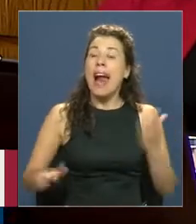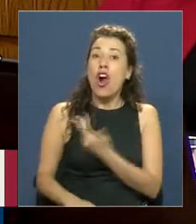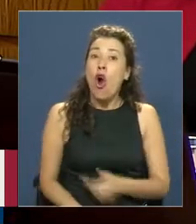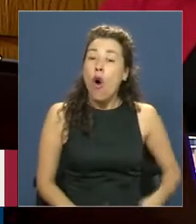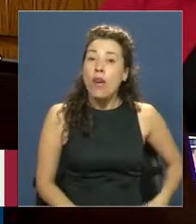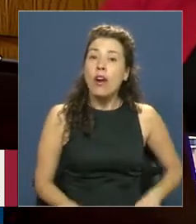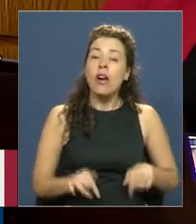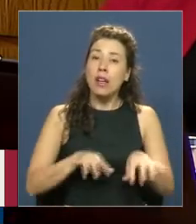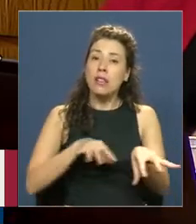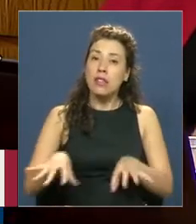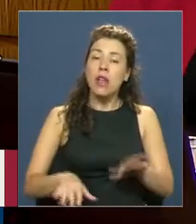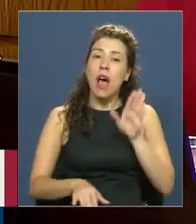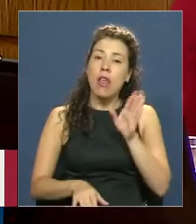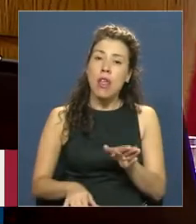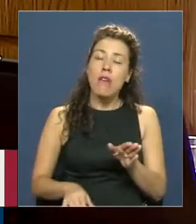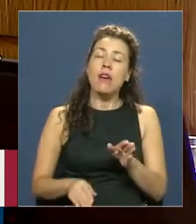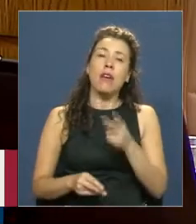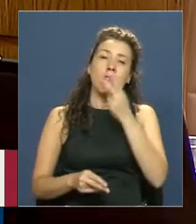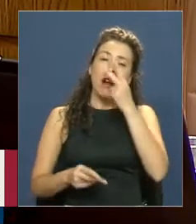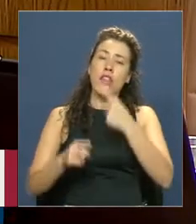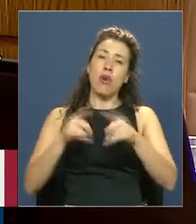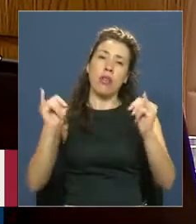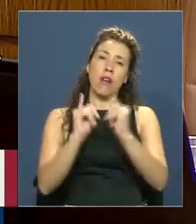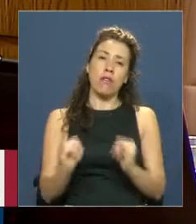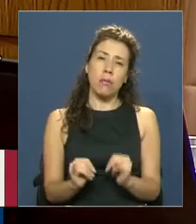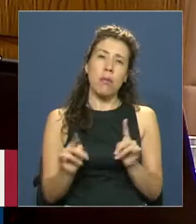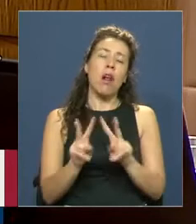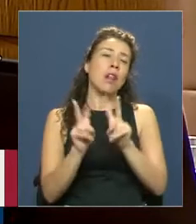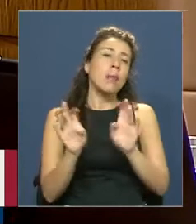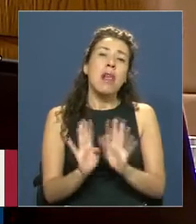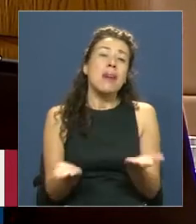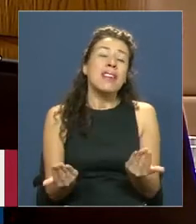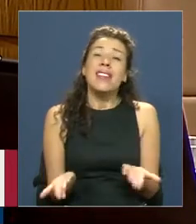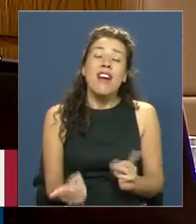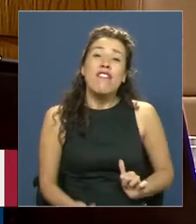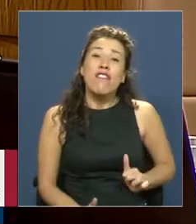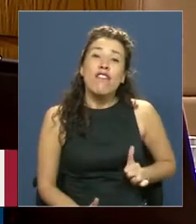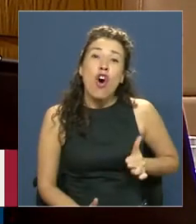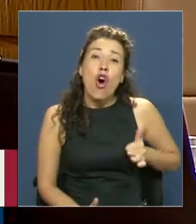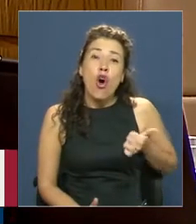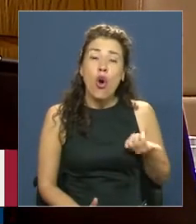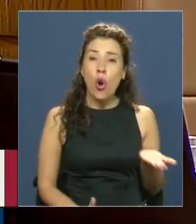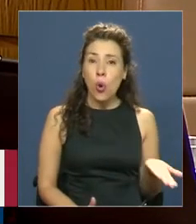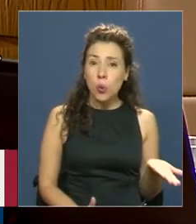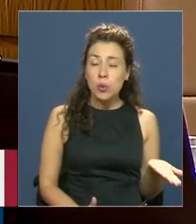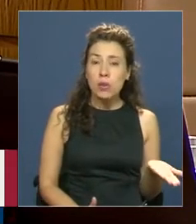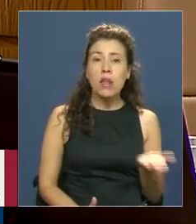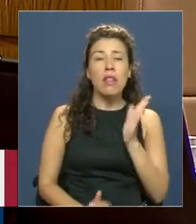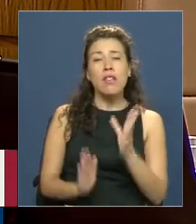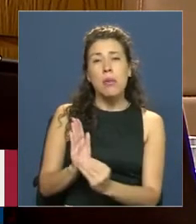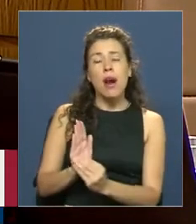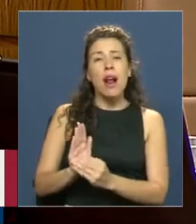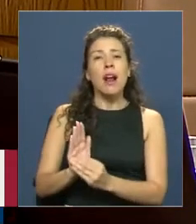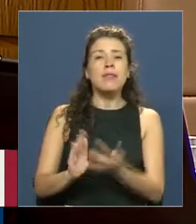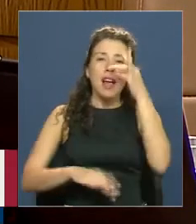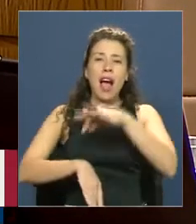este tipo de cosas se vean con otra conciencia. Es solamente una cuestión de voluntad. Es solamente una cuestión de voluntad incluir patologías